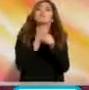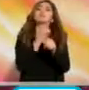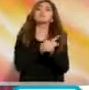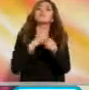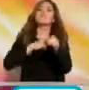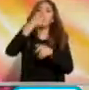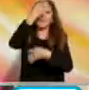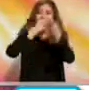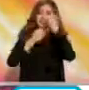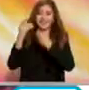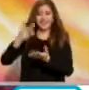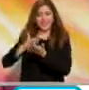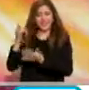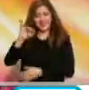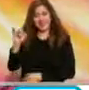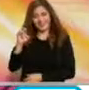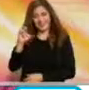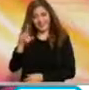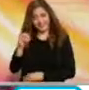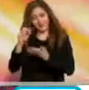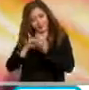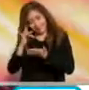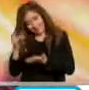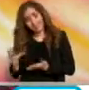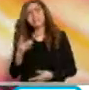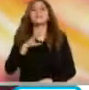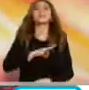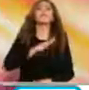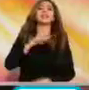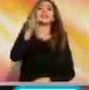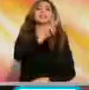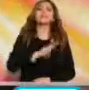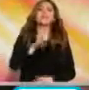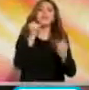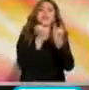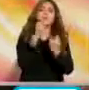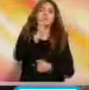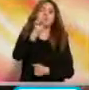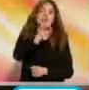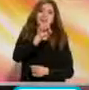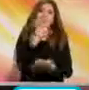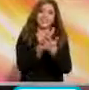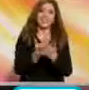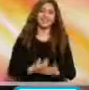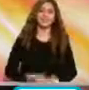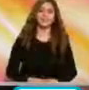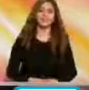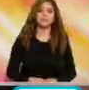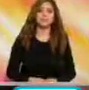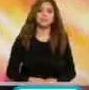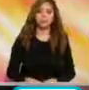los Gracias, José símbolos. Luis. Al José contrario, Luis, muchísimas tengas- gracias. feliz viernes. Muy buen Bonito fin de semana. Gracias. Toma. Oye, ¿tú que eres Tauro? Al final, Sí, que ya señor. vimos